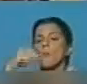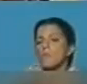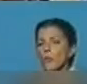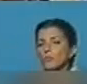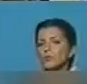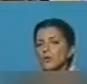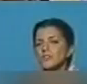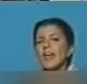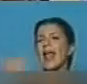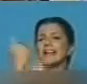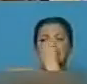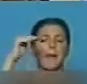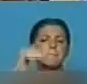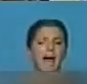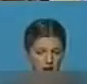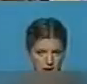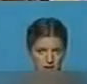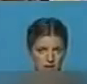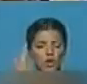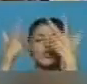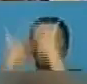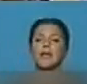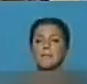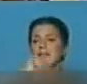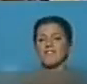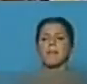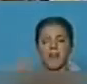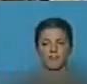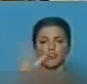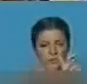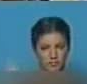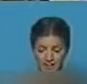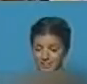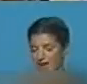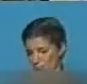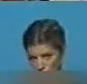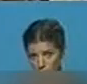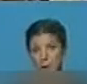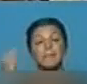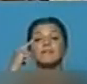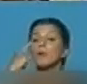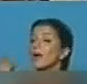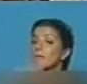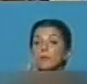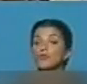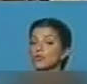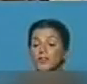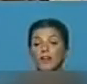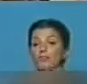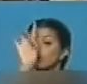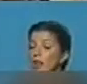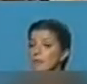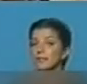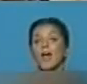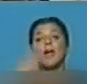la tasa de interés y automáticamente hay beneficios para los argentinos. Creemos que hay que resolverlo, simplemente. Porque hay que empezar a